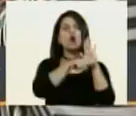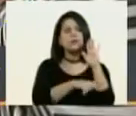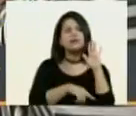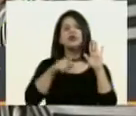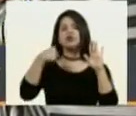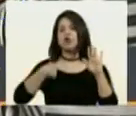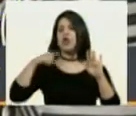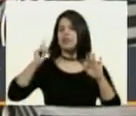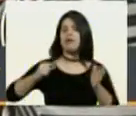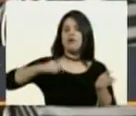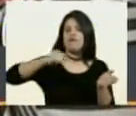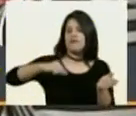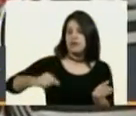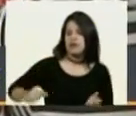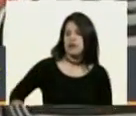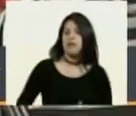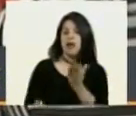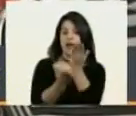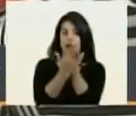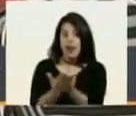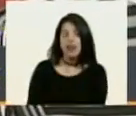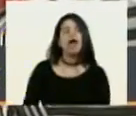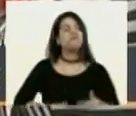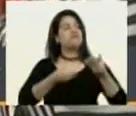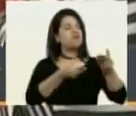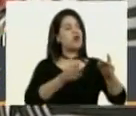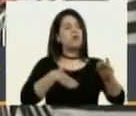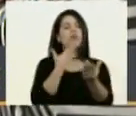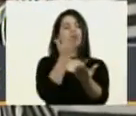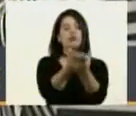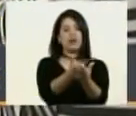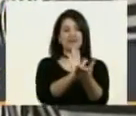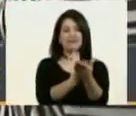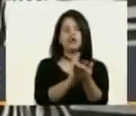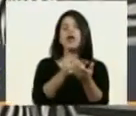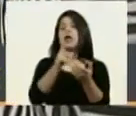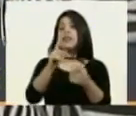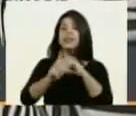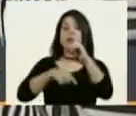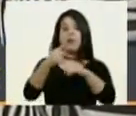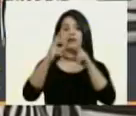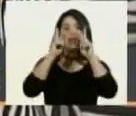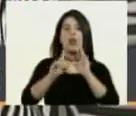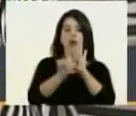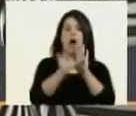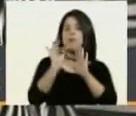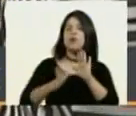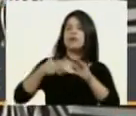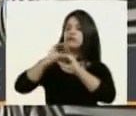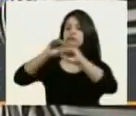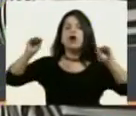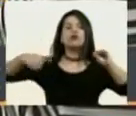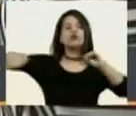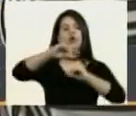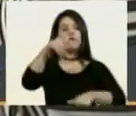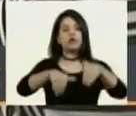de firmas, etcétera, etcétera, se cumple con la ley y llama a las elecciones constituyentes lo más pronto posible. Eso no debe dársele